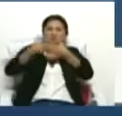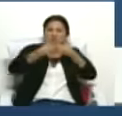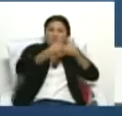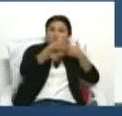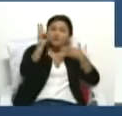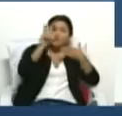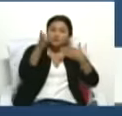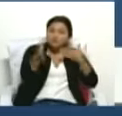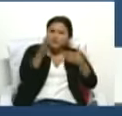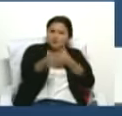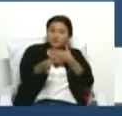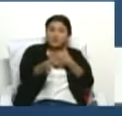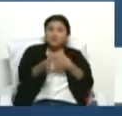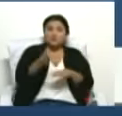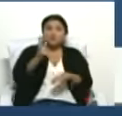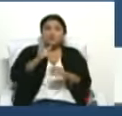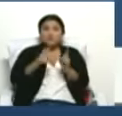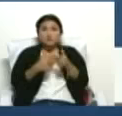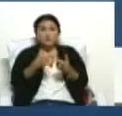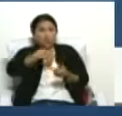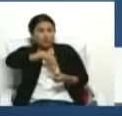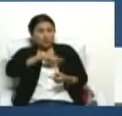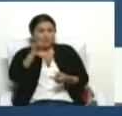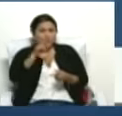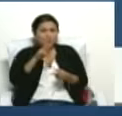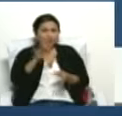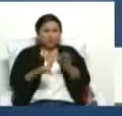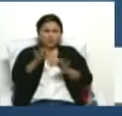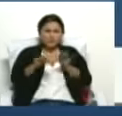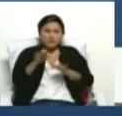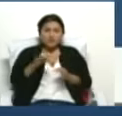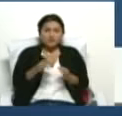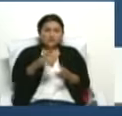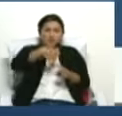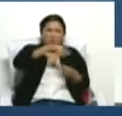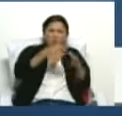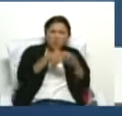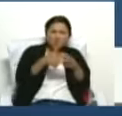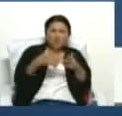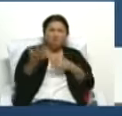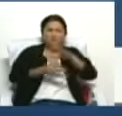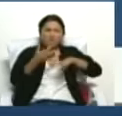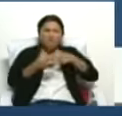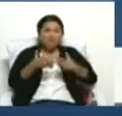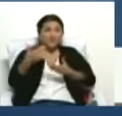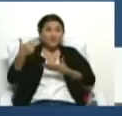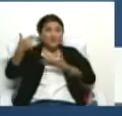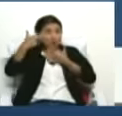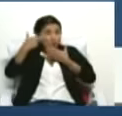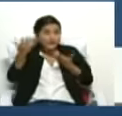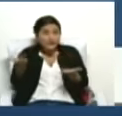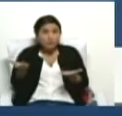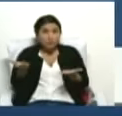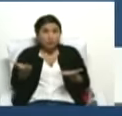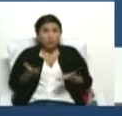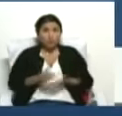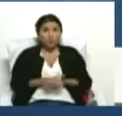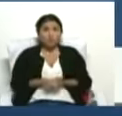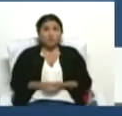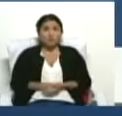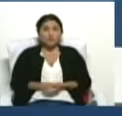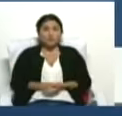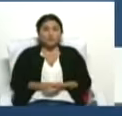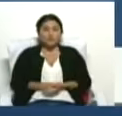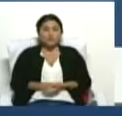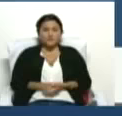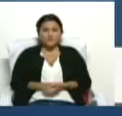por hacer justicia en relación a estas tramas conspirativas de violencia, de terrorismo, y tener